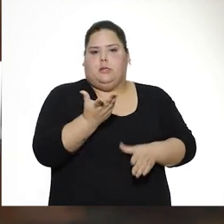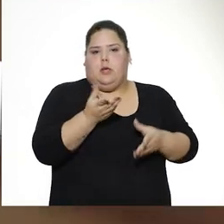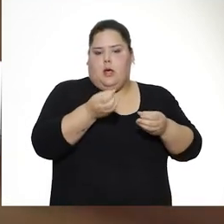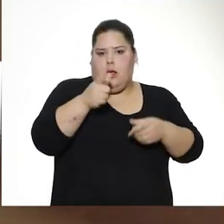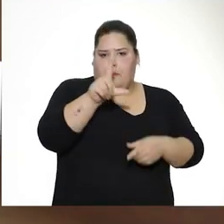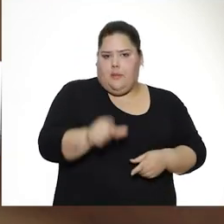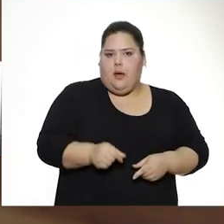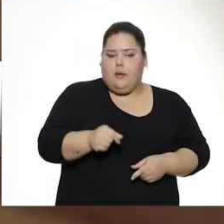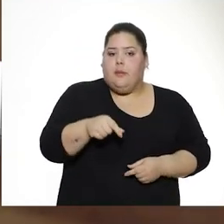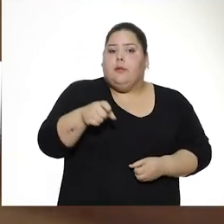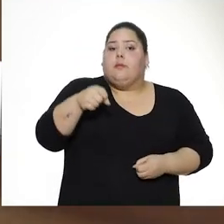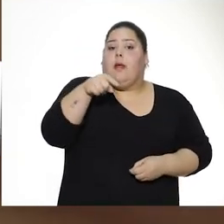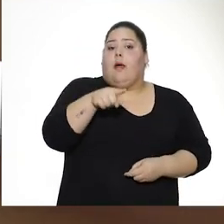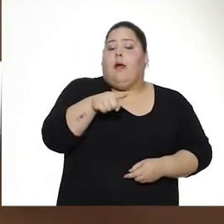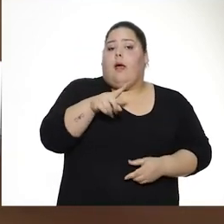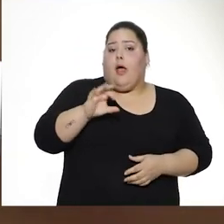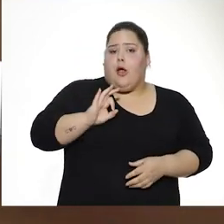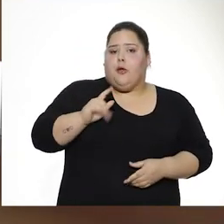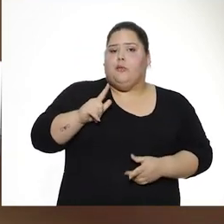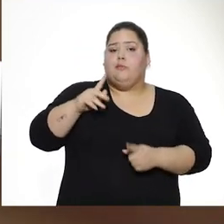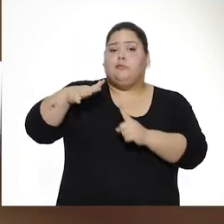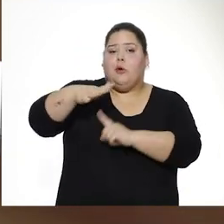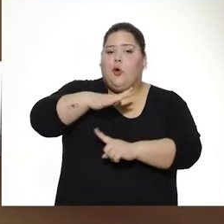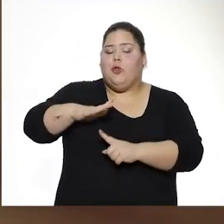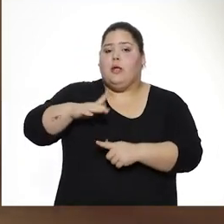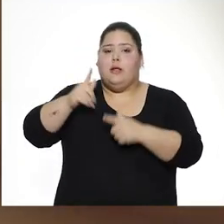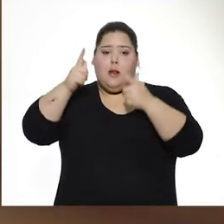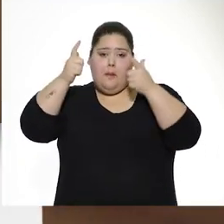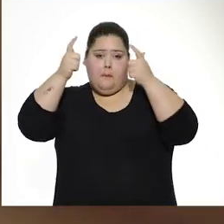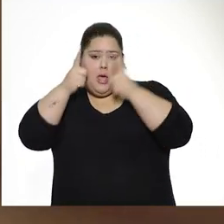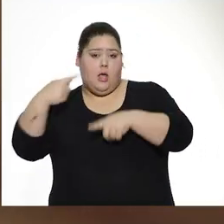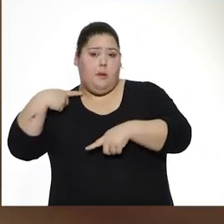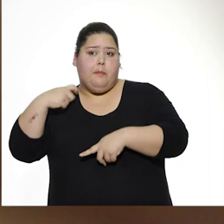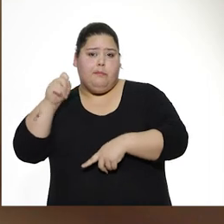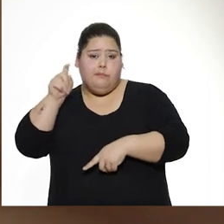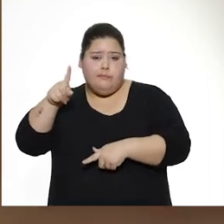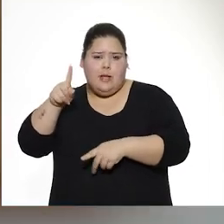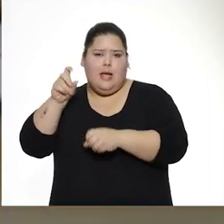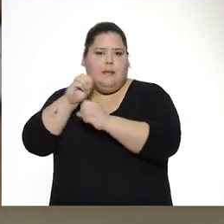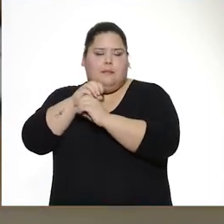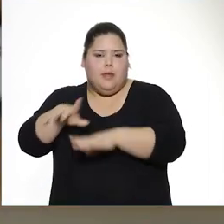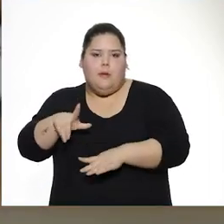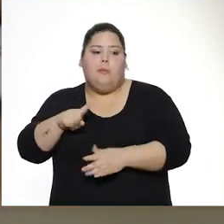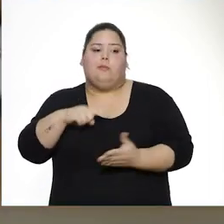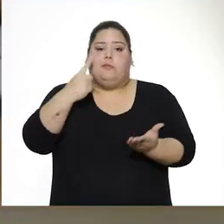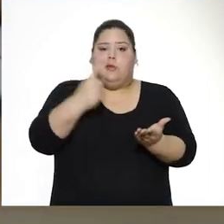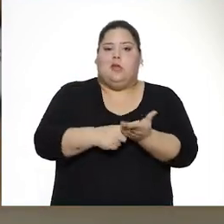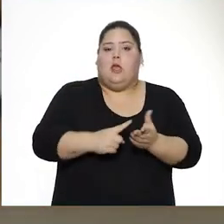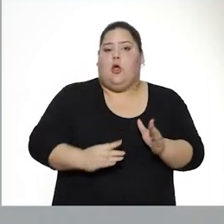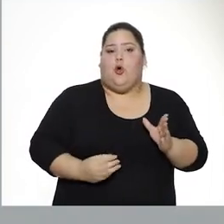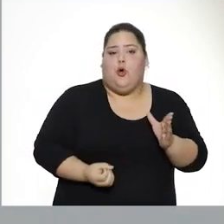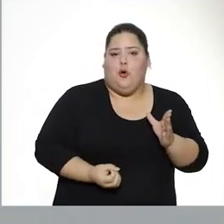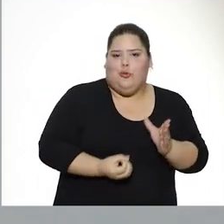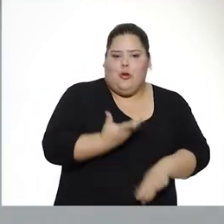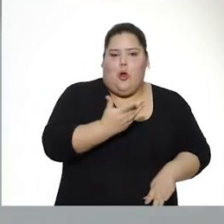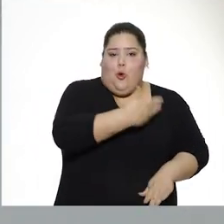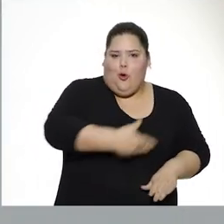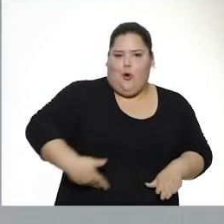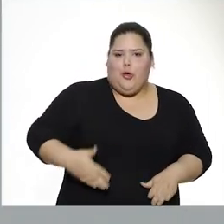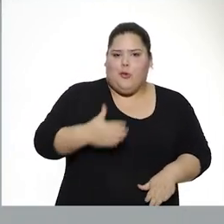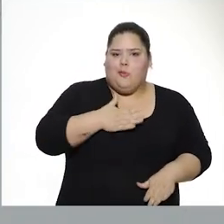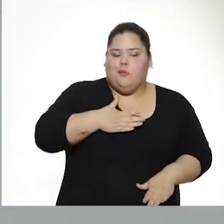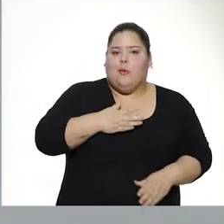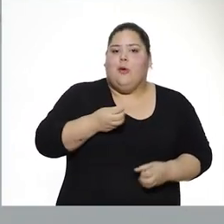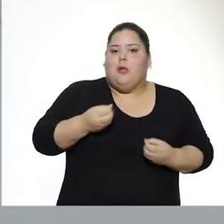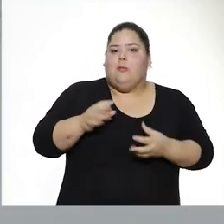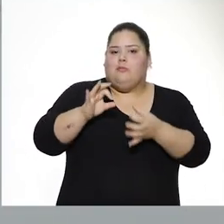país. Ese año, en el marco de la crisis de la monarquía hispana, se decidió formar un gobierno propio y romper el vínculo